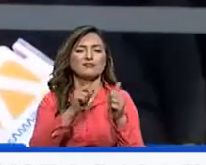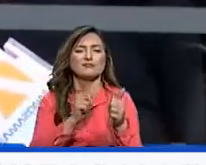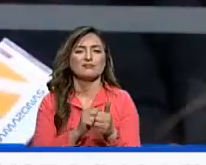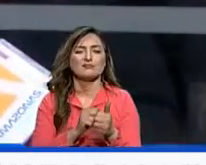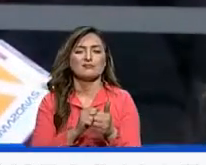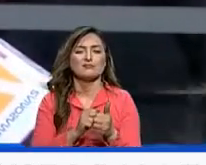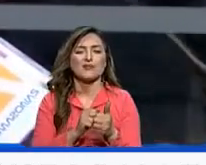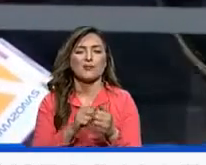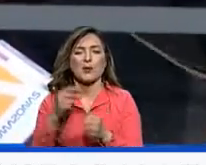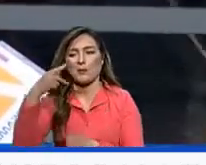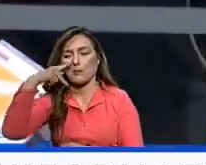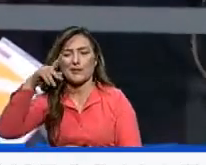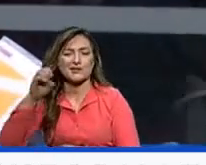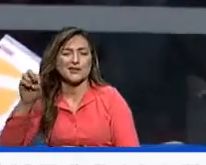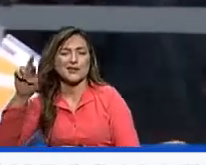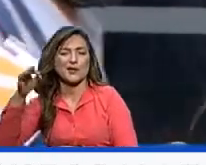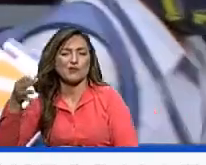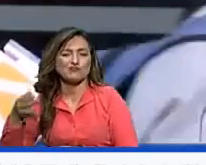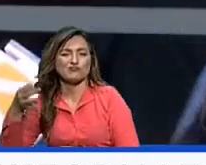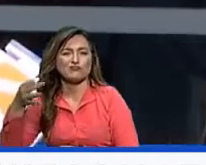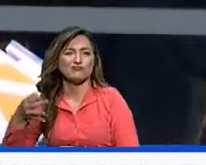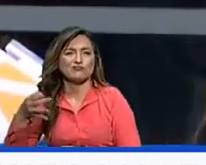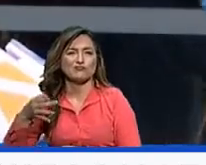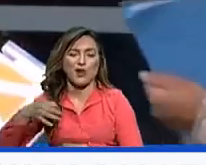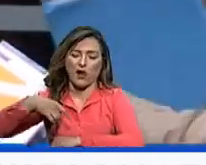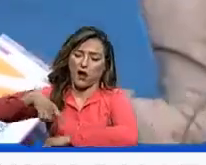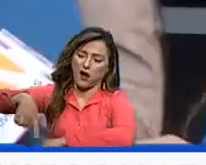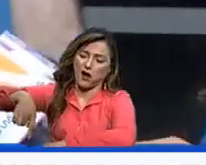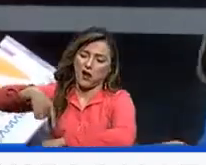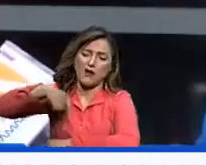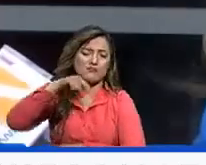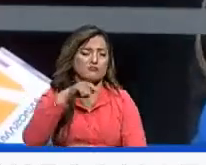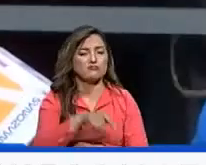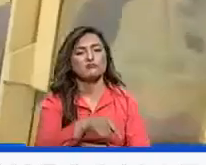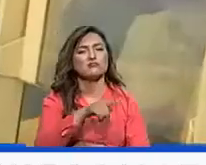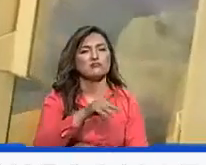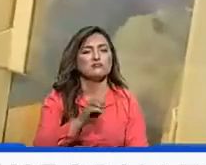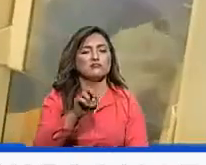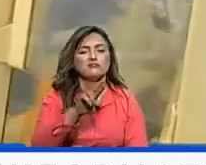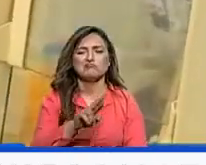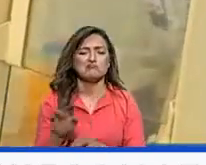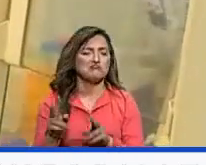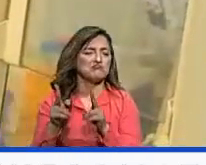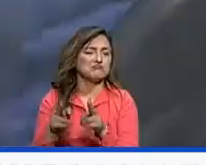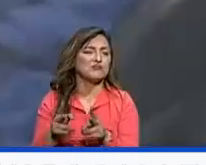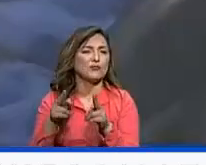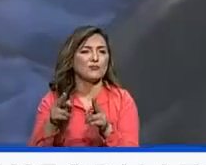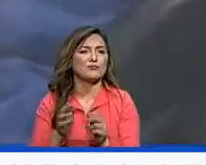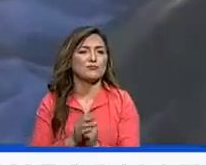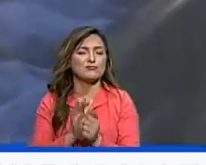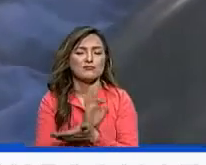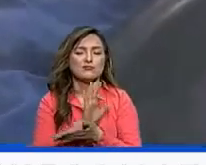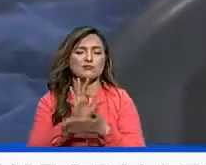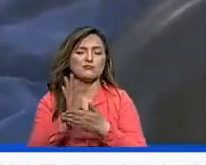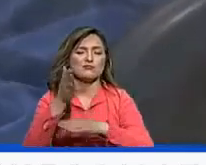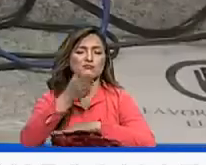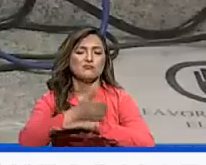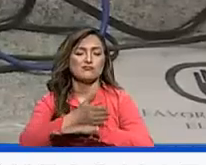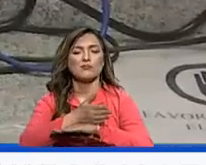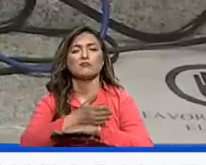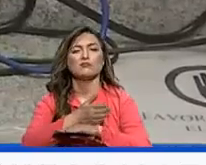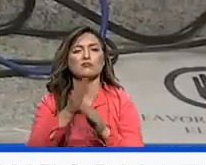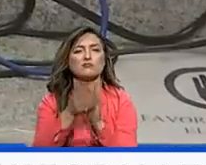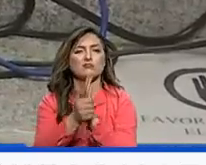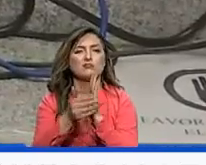enorme que tiene la PCR original, que es demorarse mucho tiempo. Es una PCR en sí. algo que contradicen los testimonios anticipados de